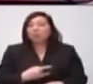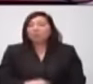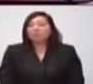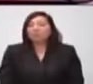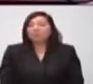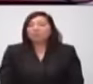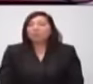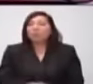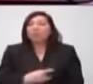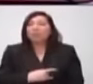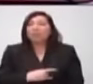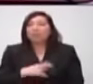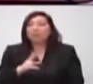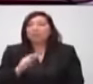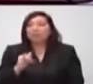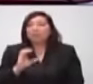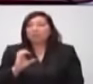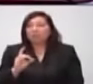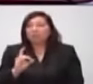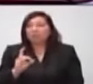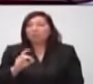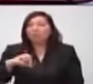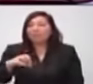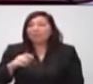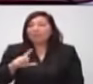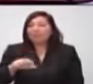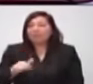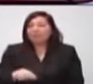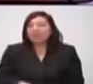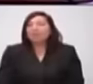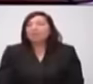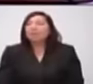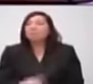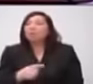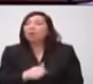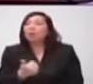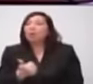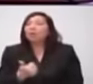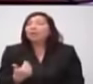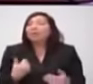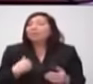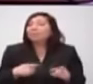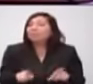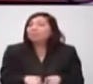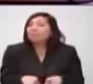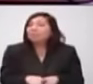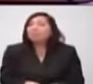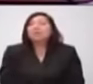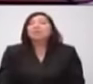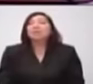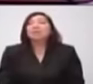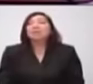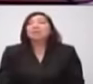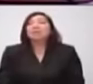de Ricardo Palma. Esto es el concepto hacia estas zonas. Pero por otro lado, también tenemos la zona